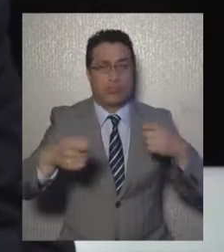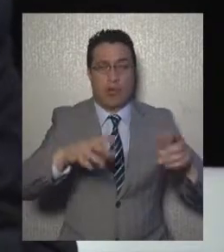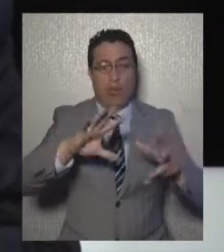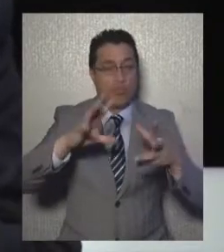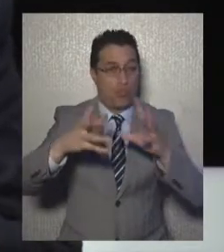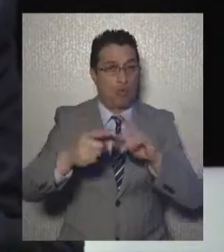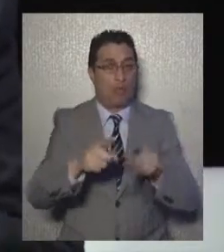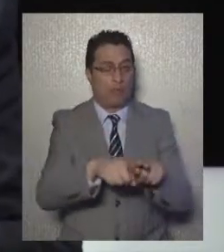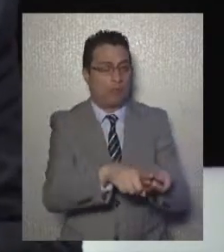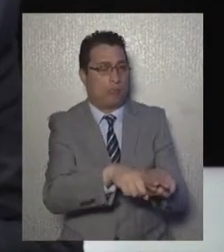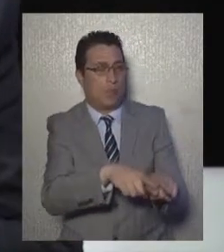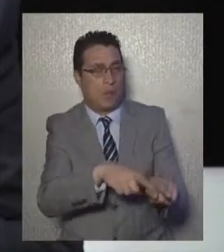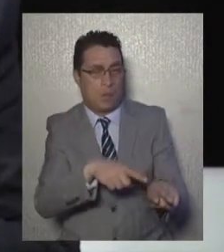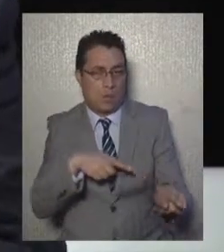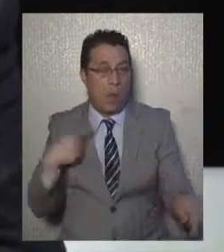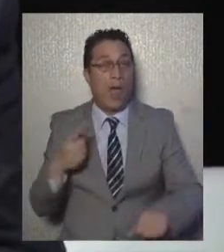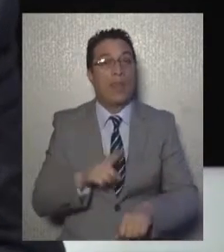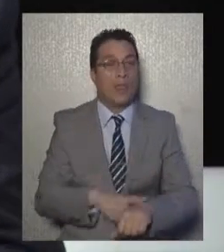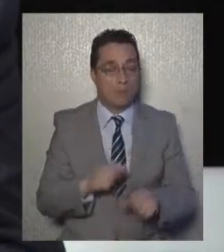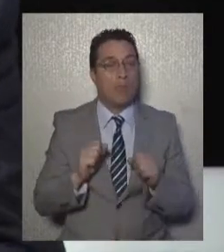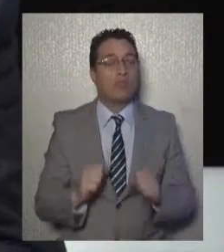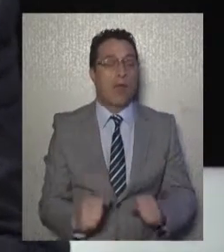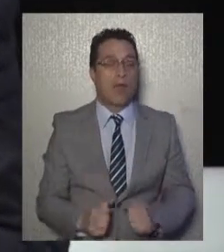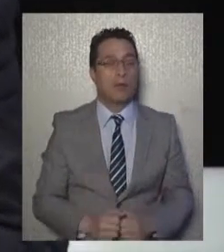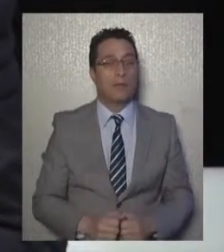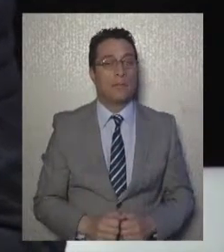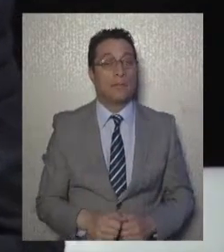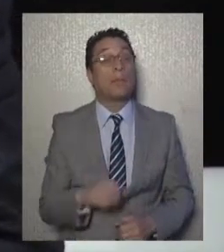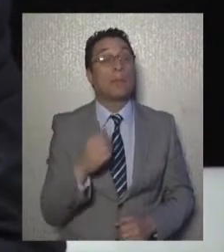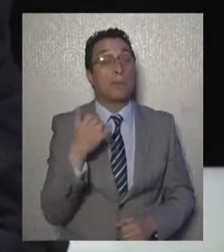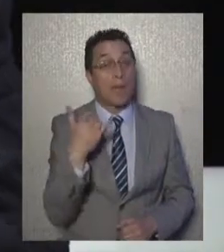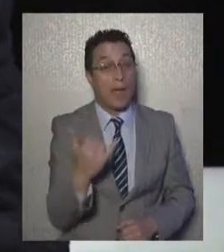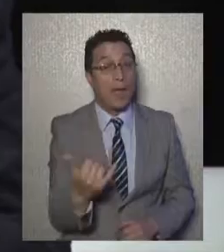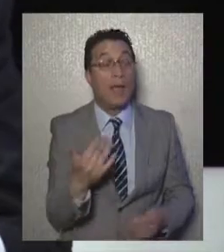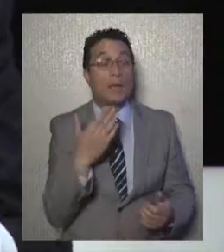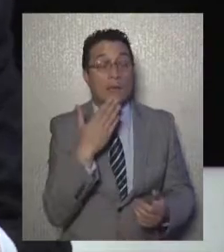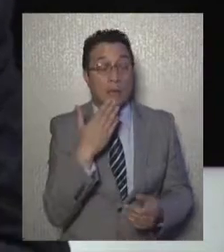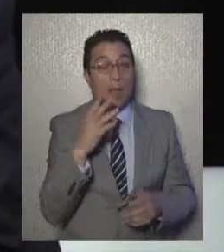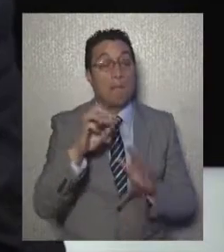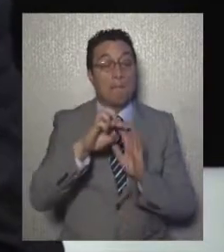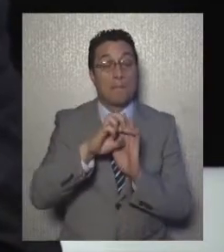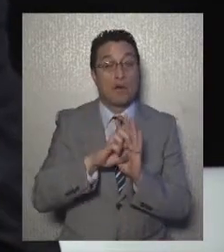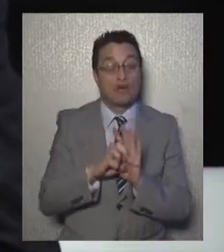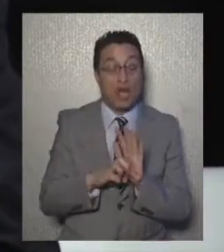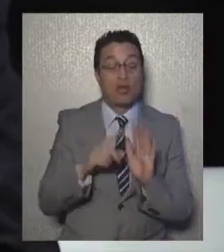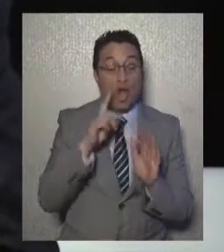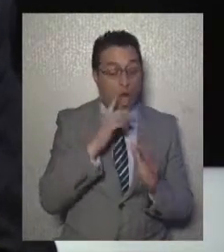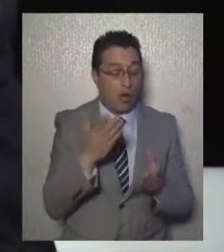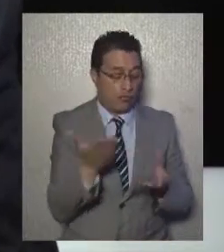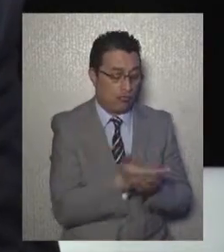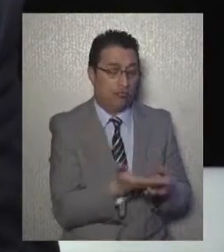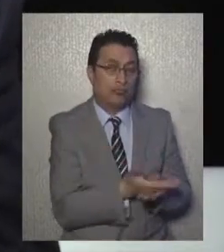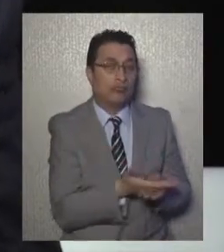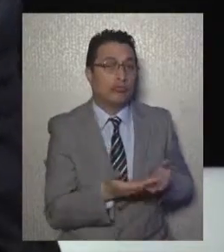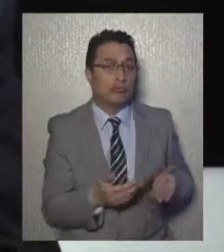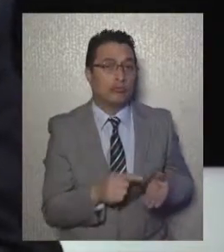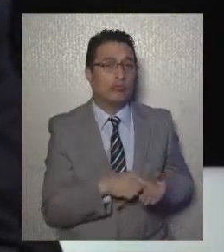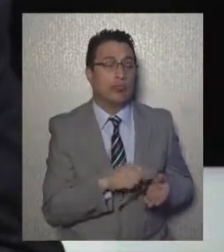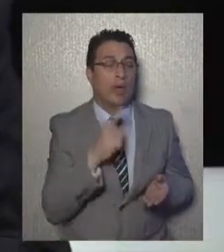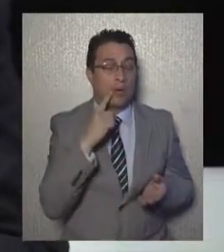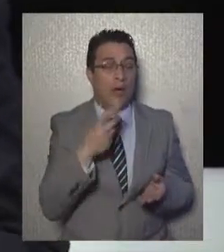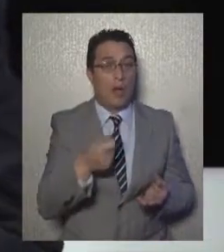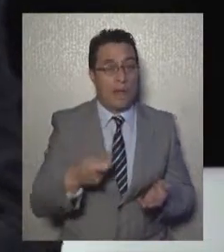pero por largo tiempo. Y la cartera de proyectos que existe, que hoy día está en